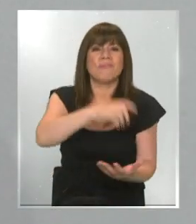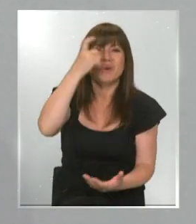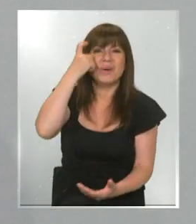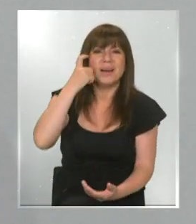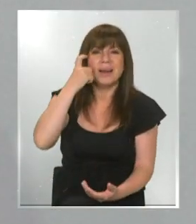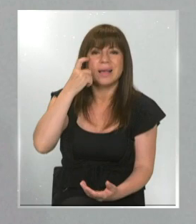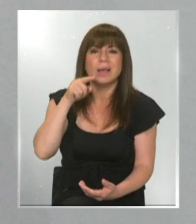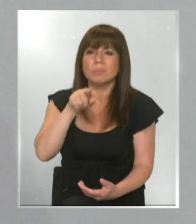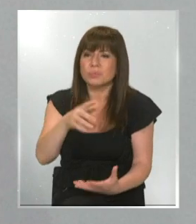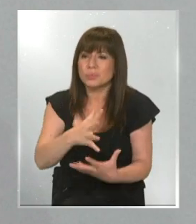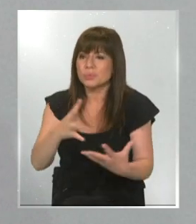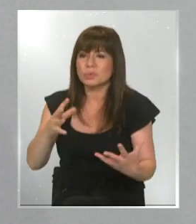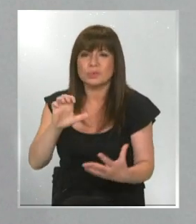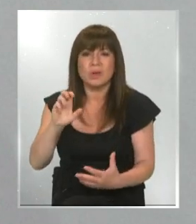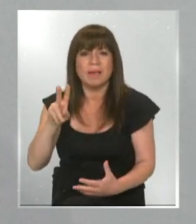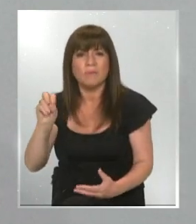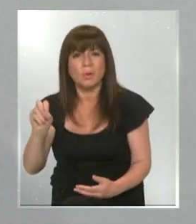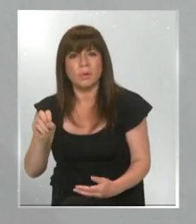él,